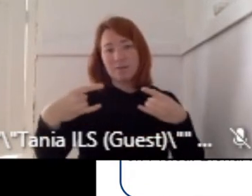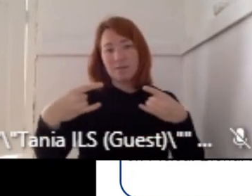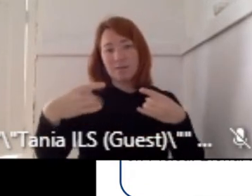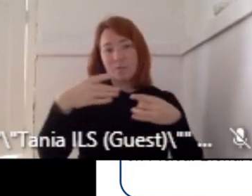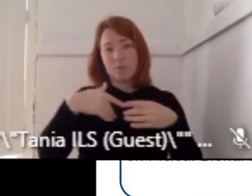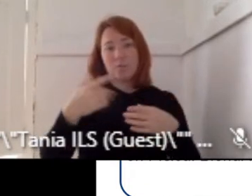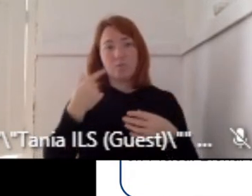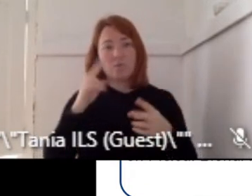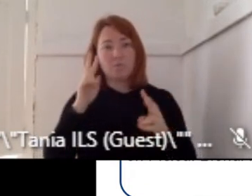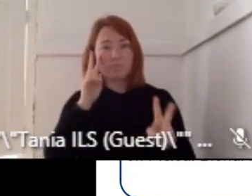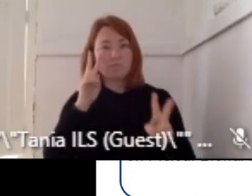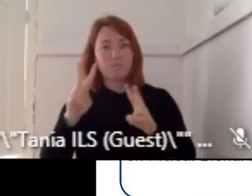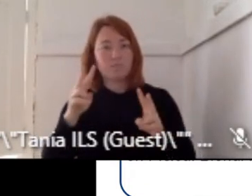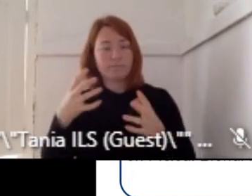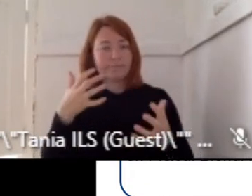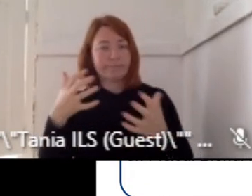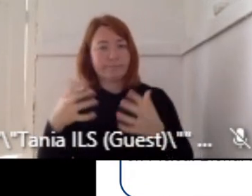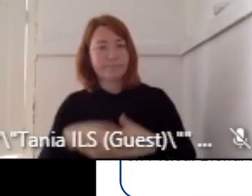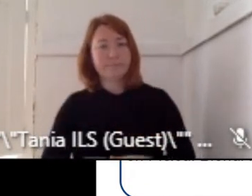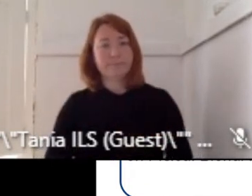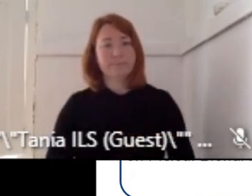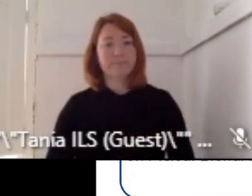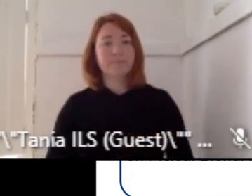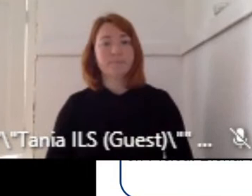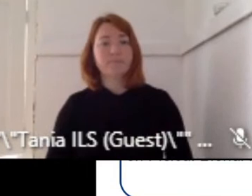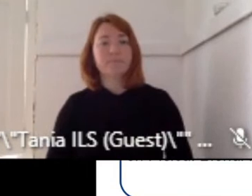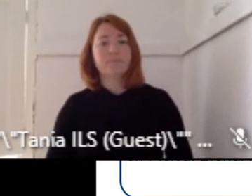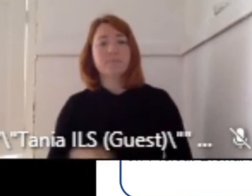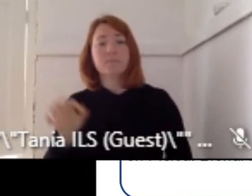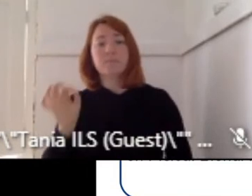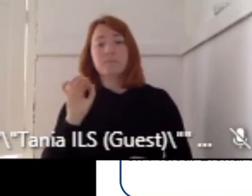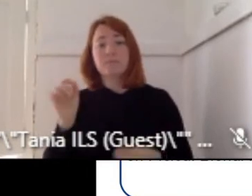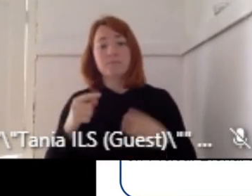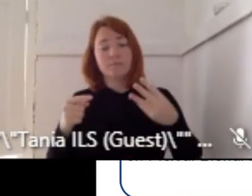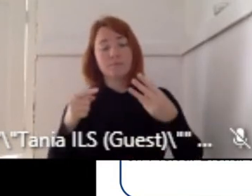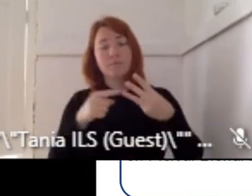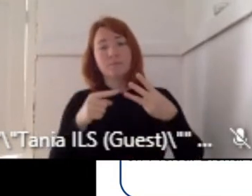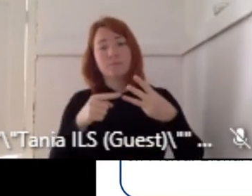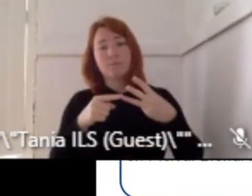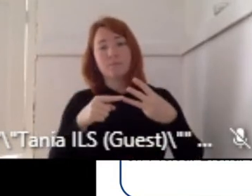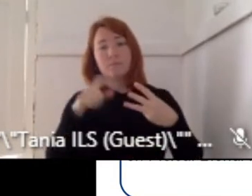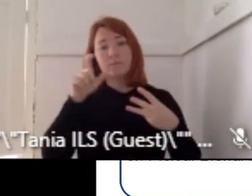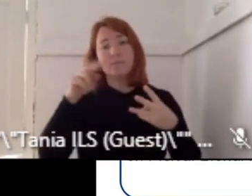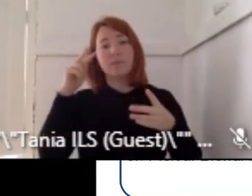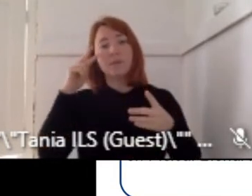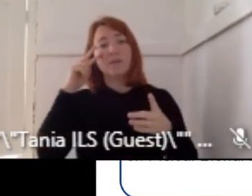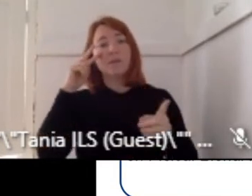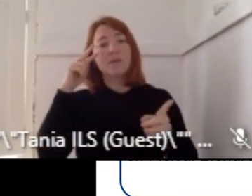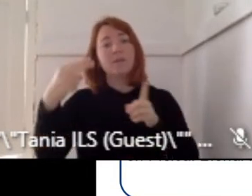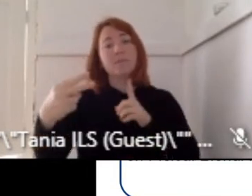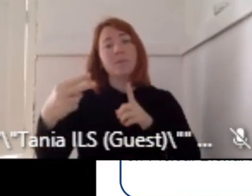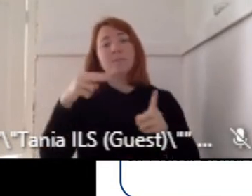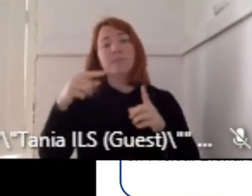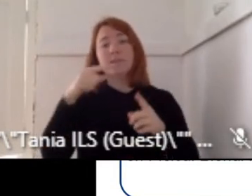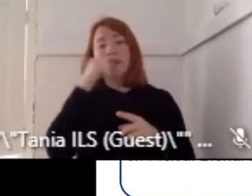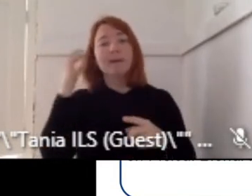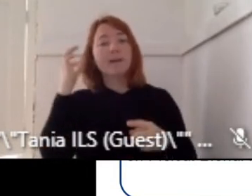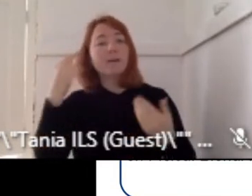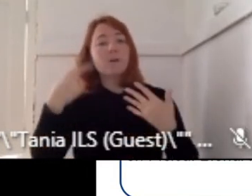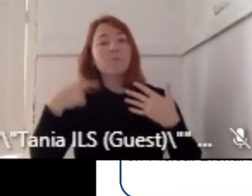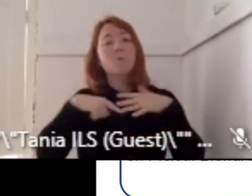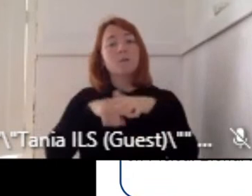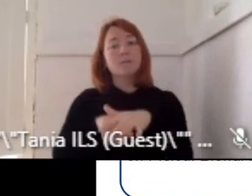en el sexto SUGES, o estas de inclusión de la perspectiva de género en la asignatura de Fundamentos de Astrofísica o